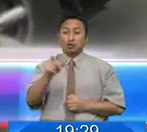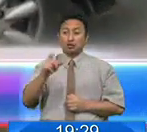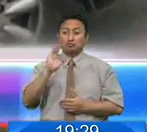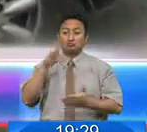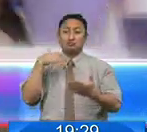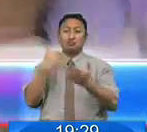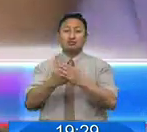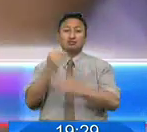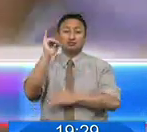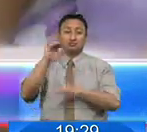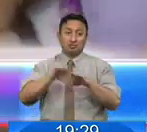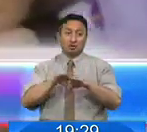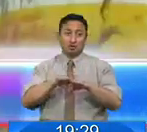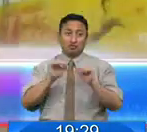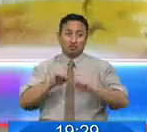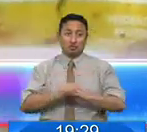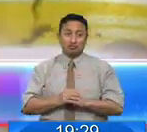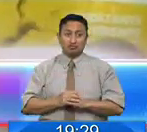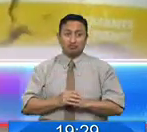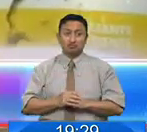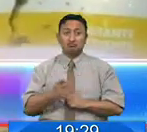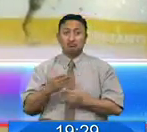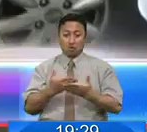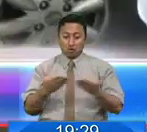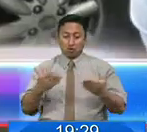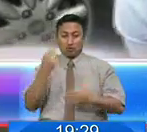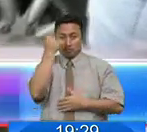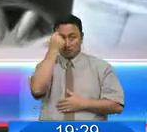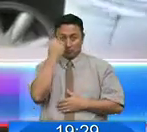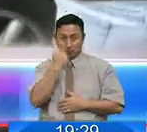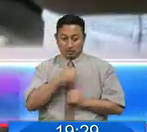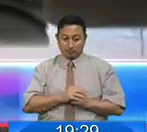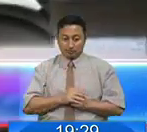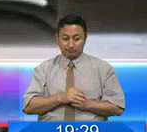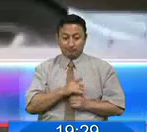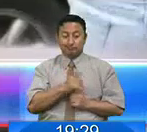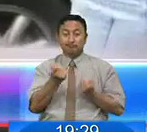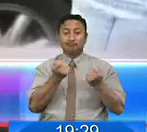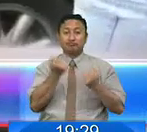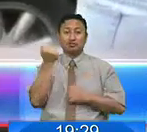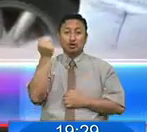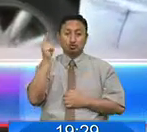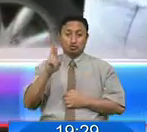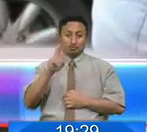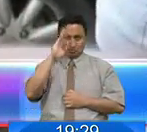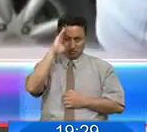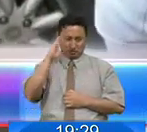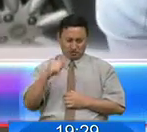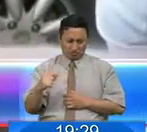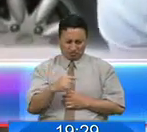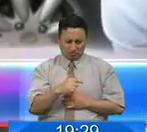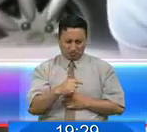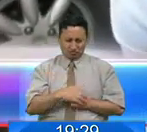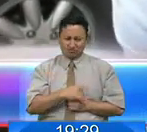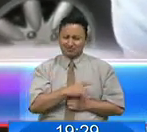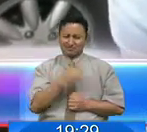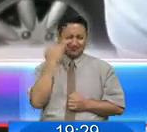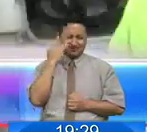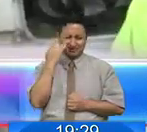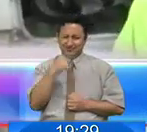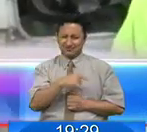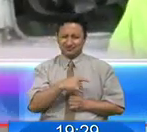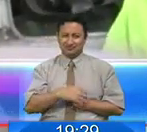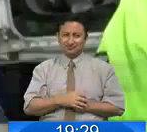hasta la ciudad de ibarra a promocionar artículos de belleza pero llegaron hasta el control sur en donde la policía se percató que algo más llevaban